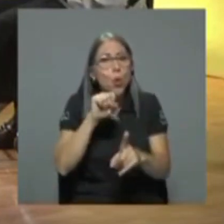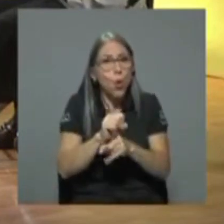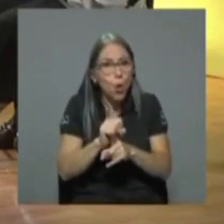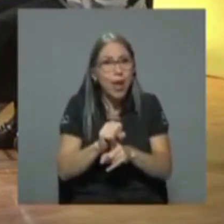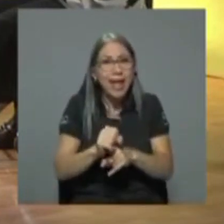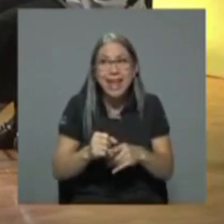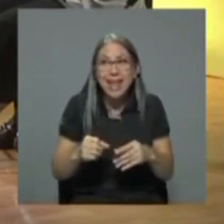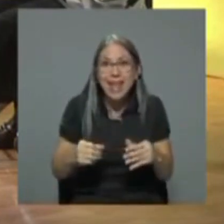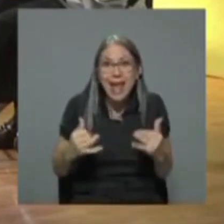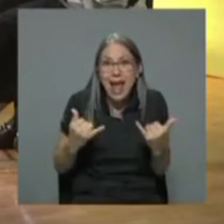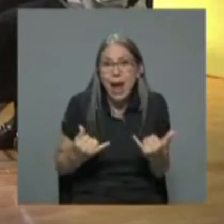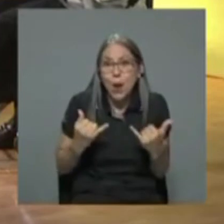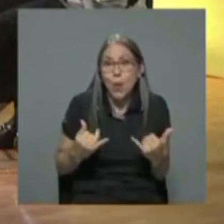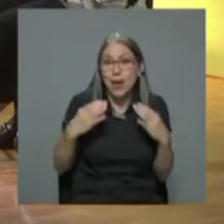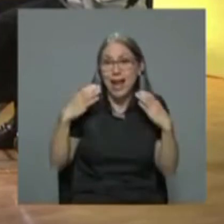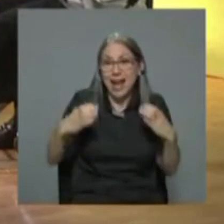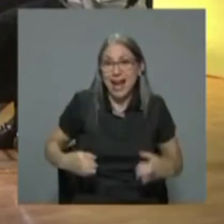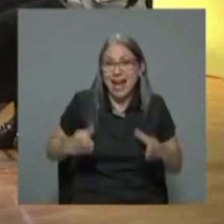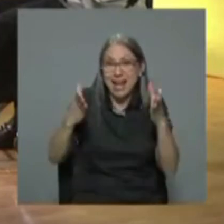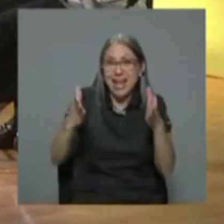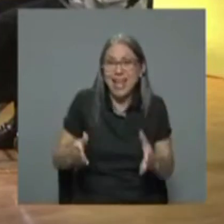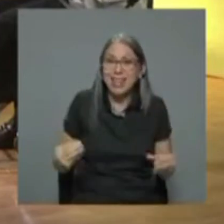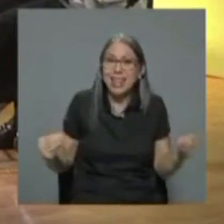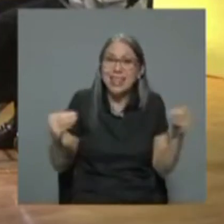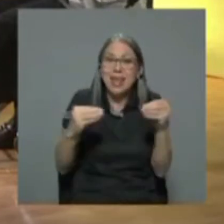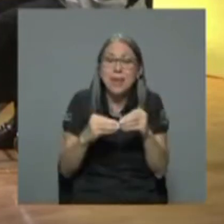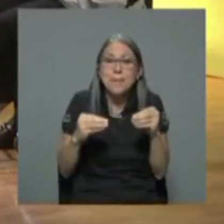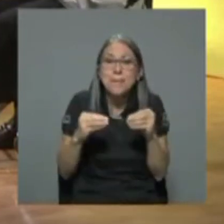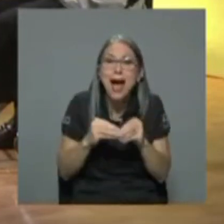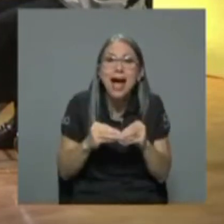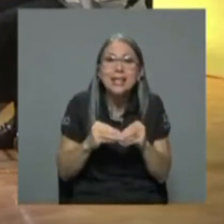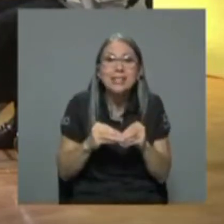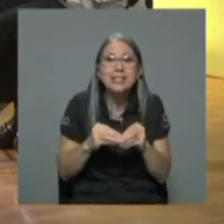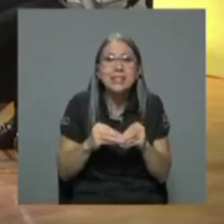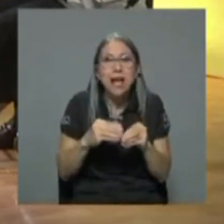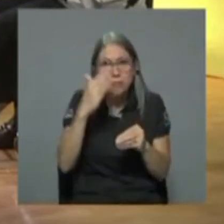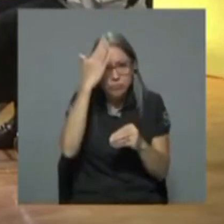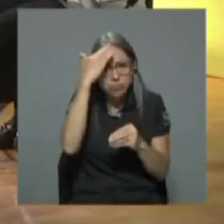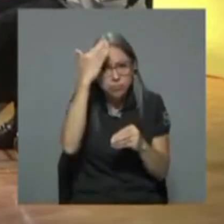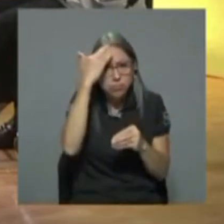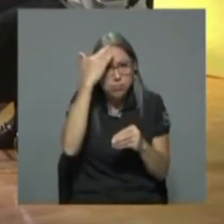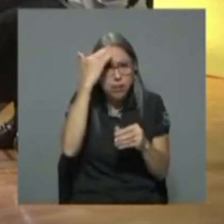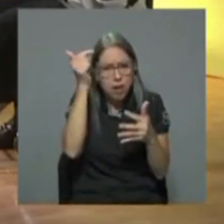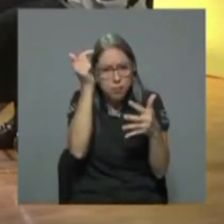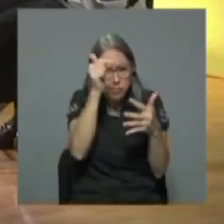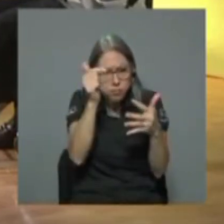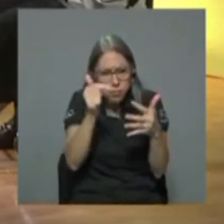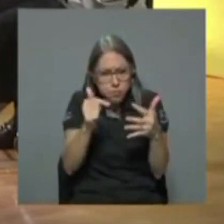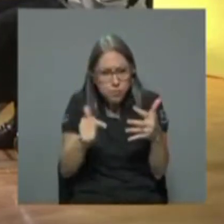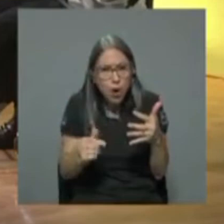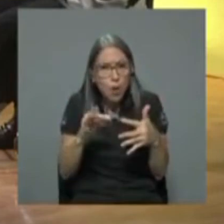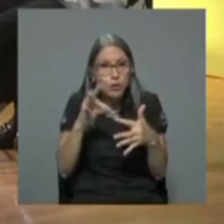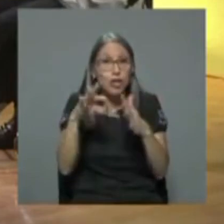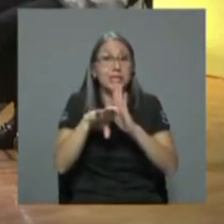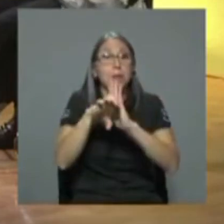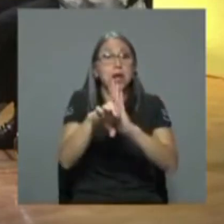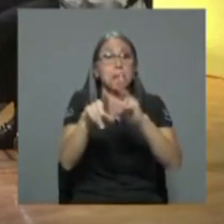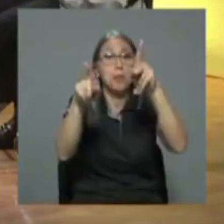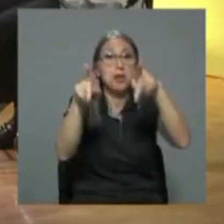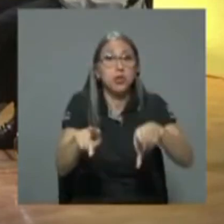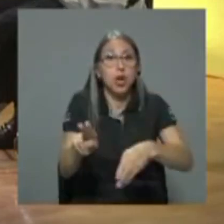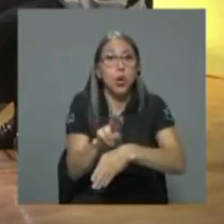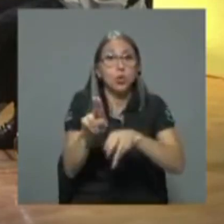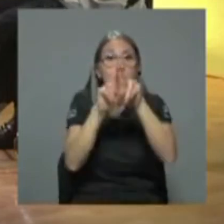cliente tiene mucho más amplitud de todo el menú de opciones. Hoy en día en internet una persona se mete